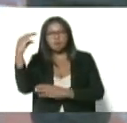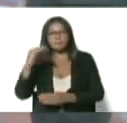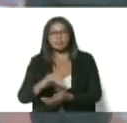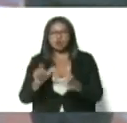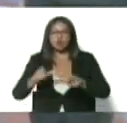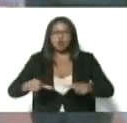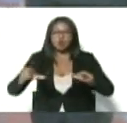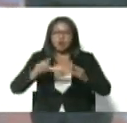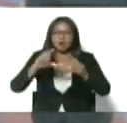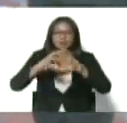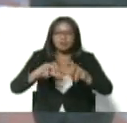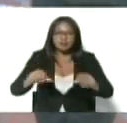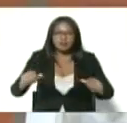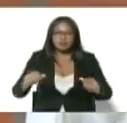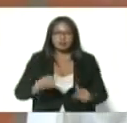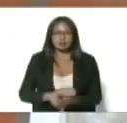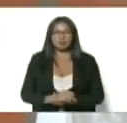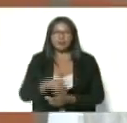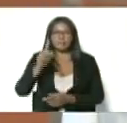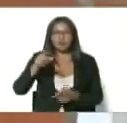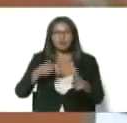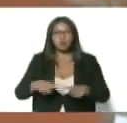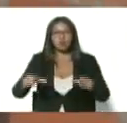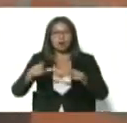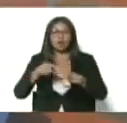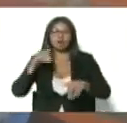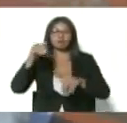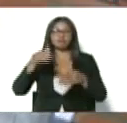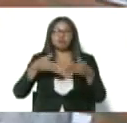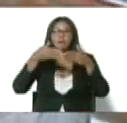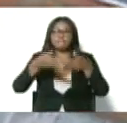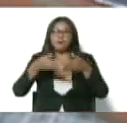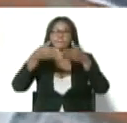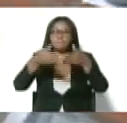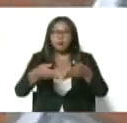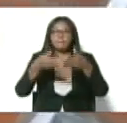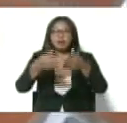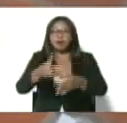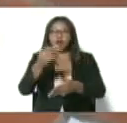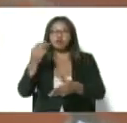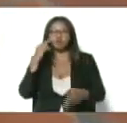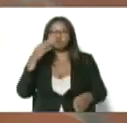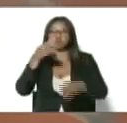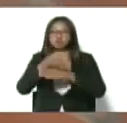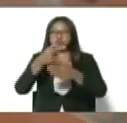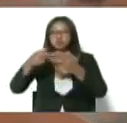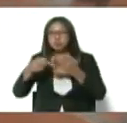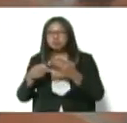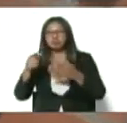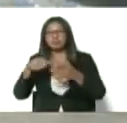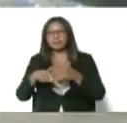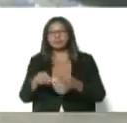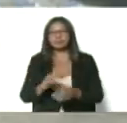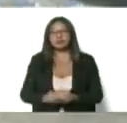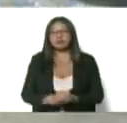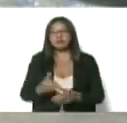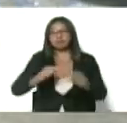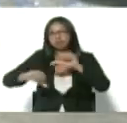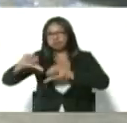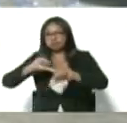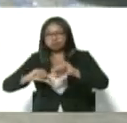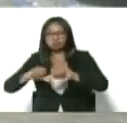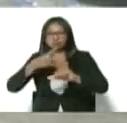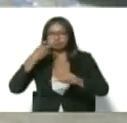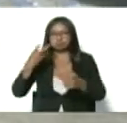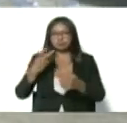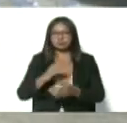terrestres ni espacios marítimos para transitar sustancias estupefacientes y psicotrópicas bueno